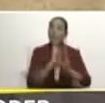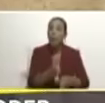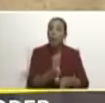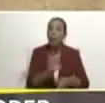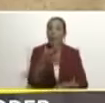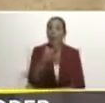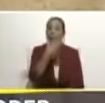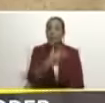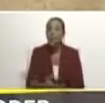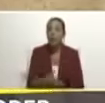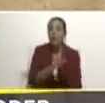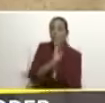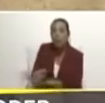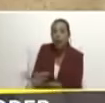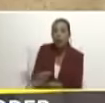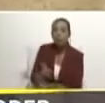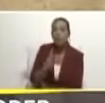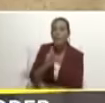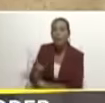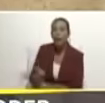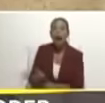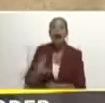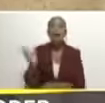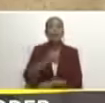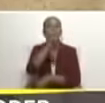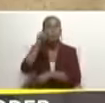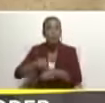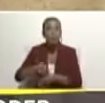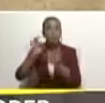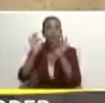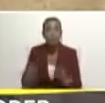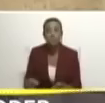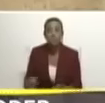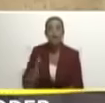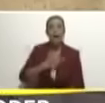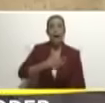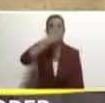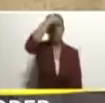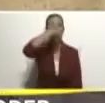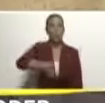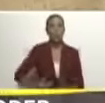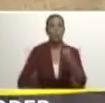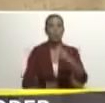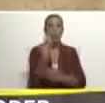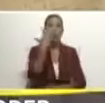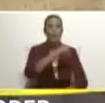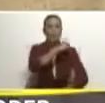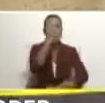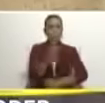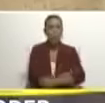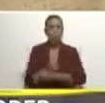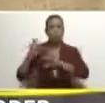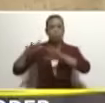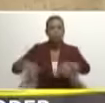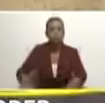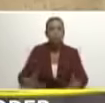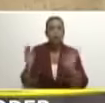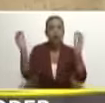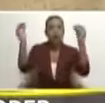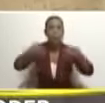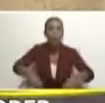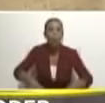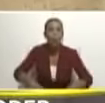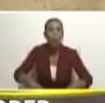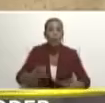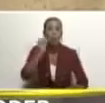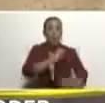3 de diciembre, y ahí la Asamblea Nacional jugó un papel estelar. Y ahí surgió una gran fuerza de consenso en